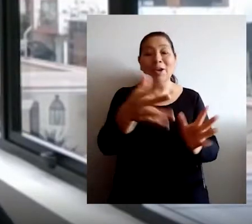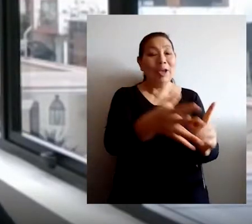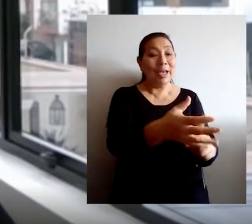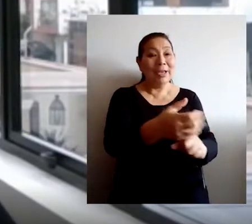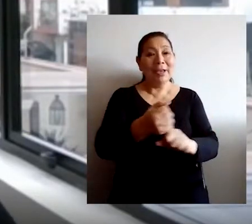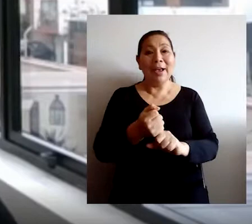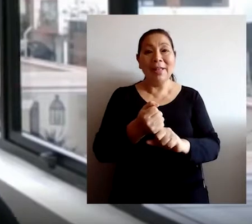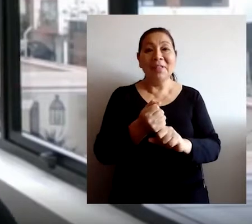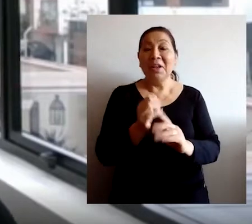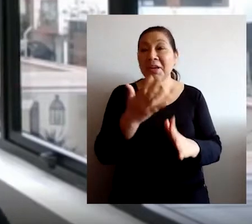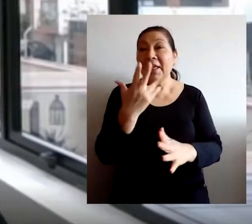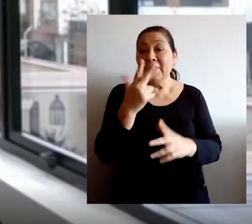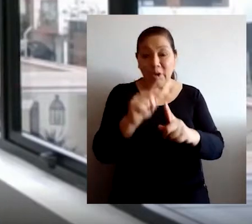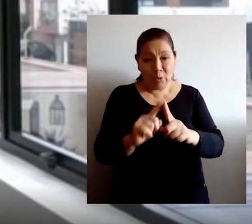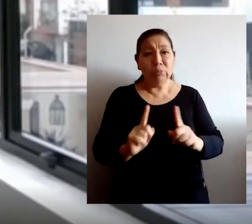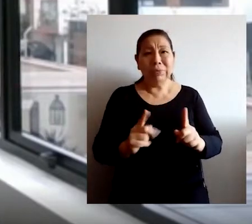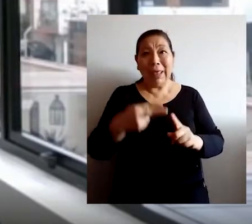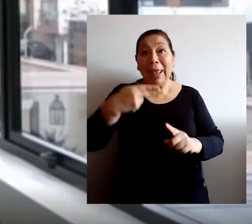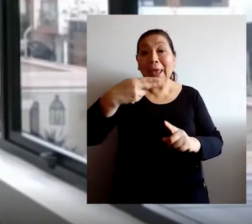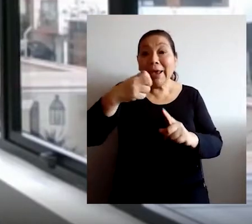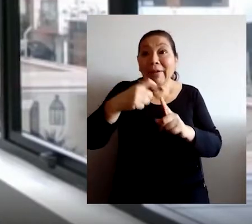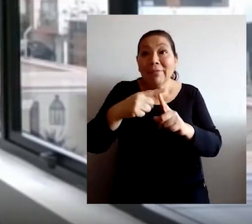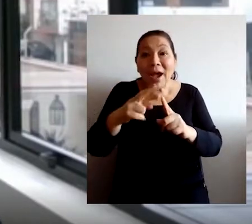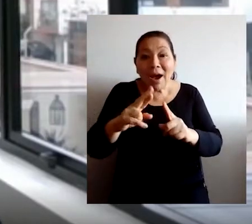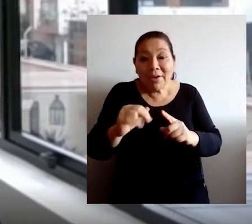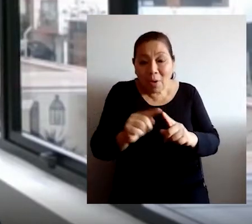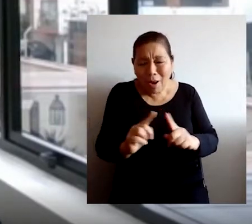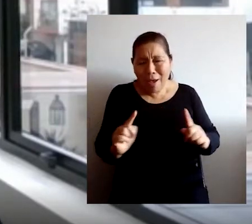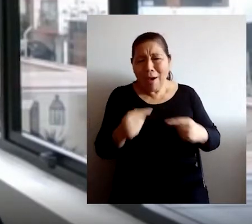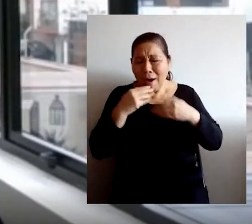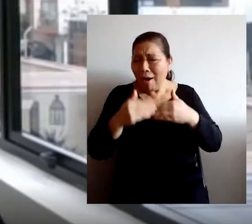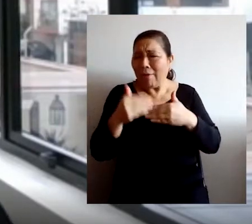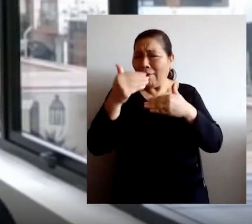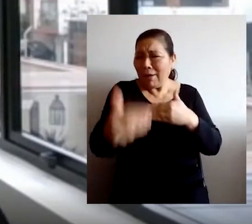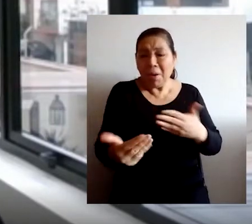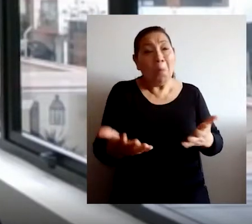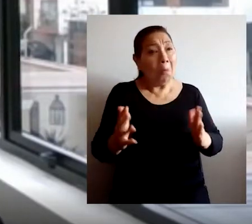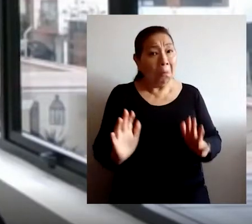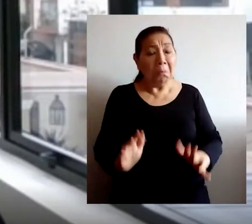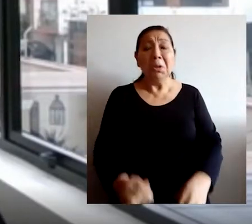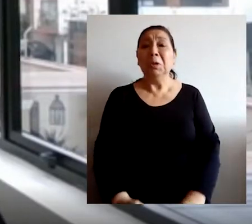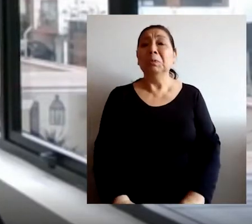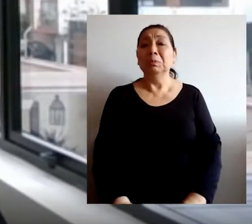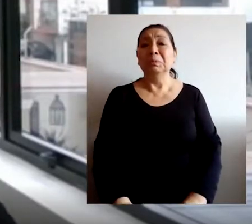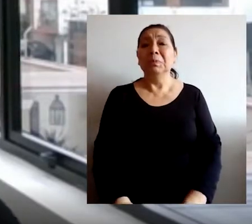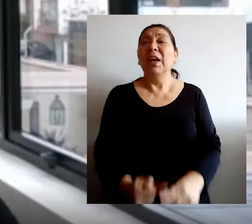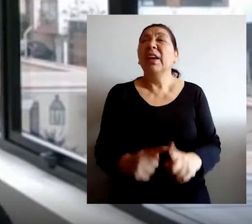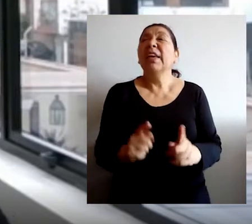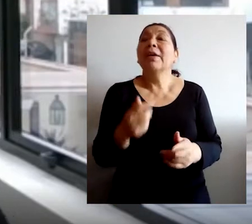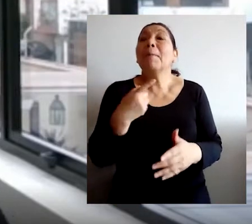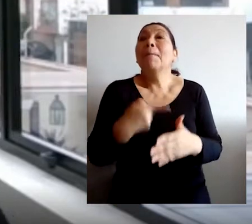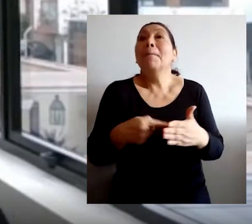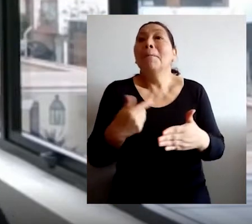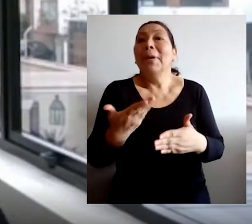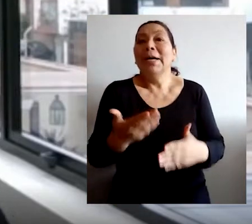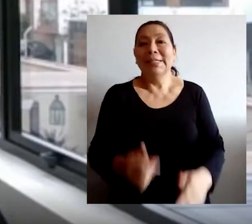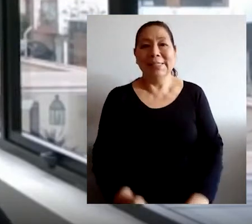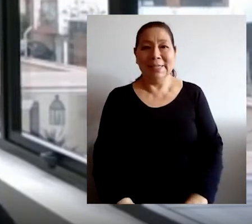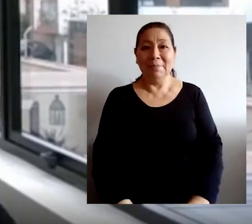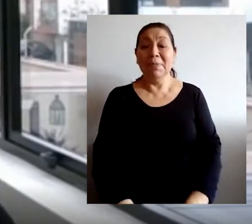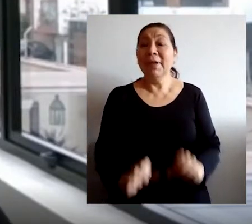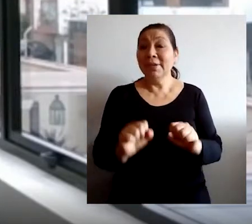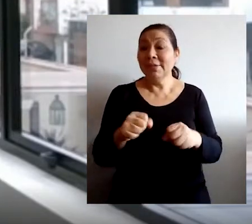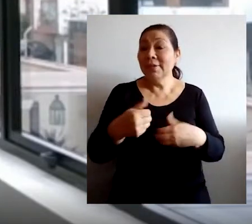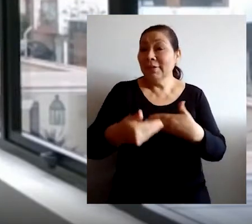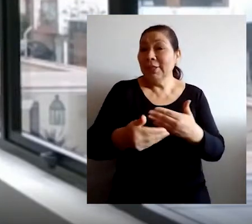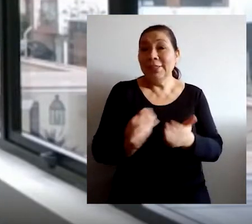ocupan casi 3 hectáreas del terreno. Ah, muy bien. ¿Qué va a ocurrir si